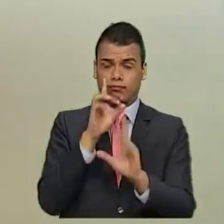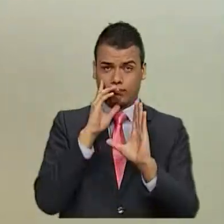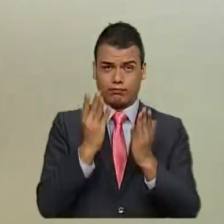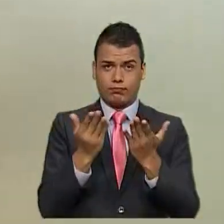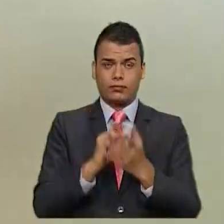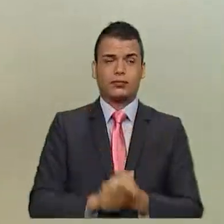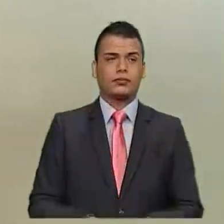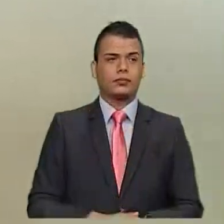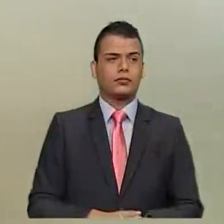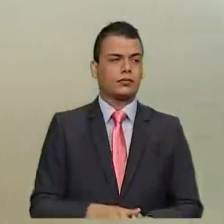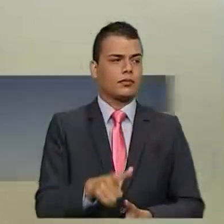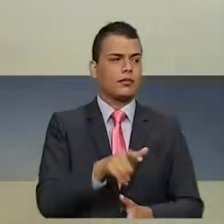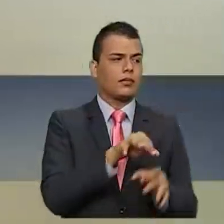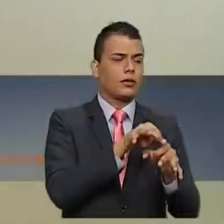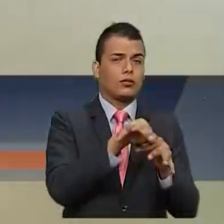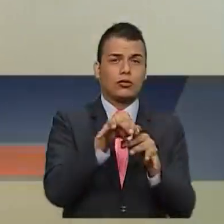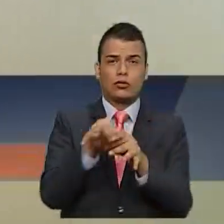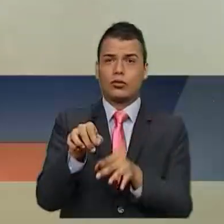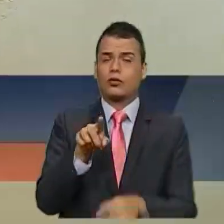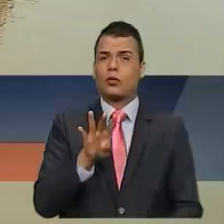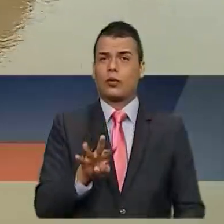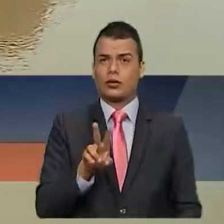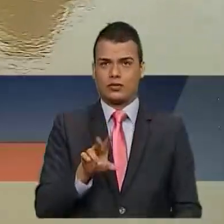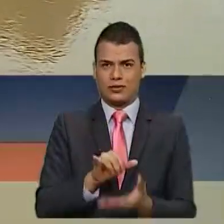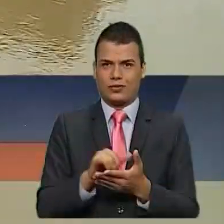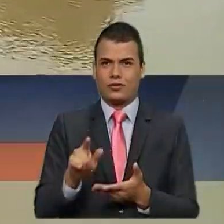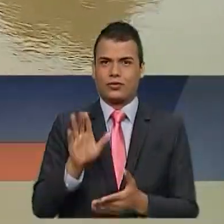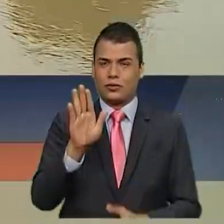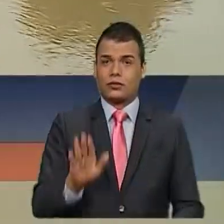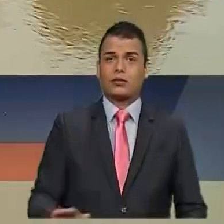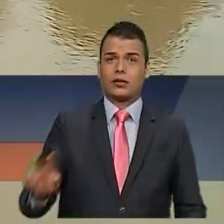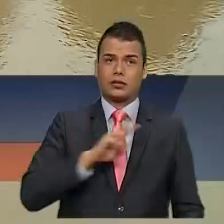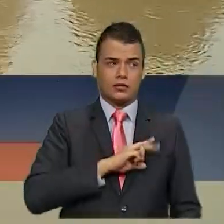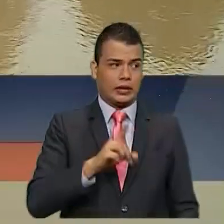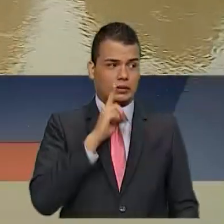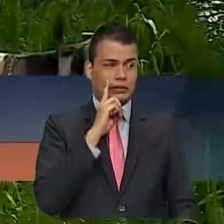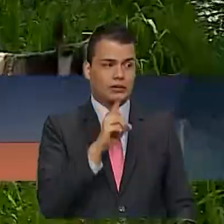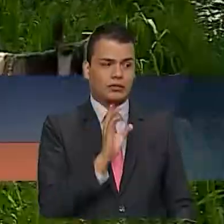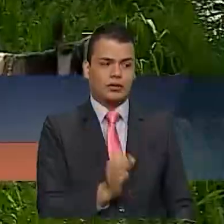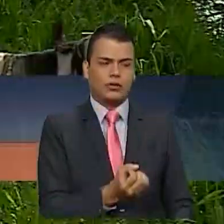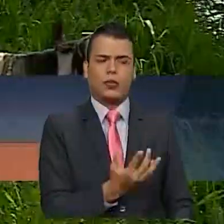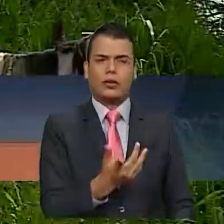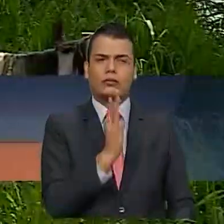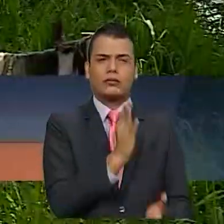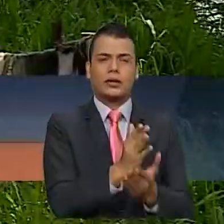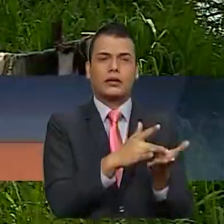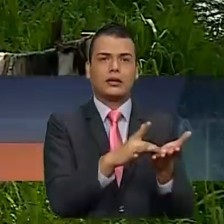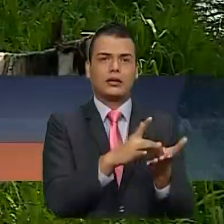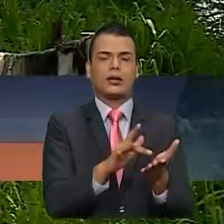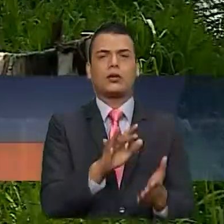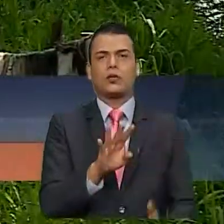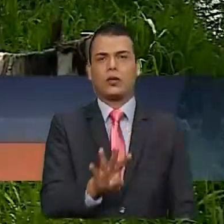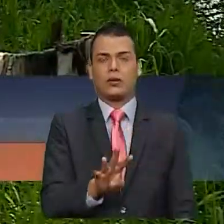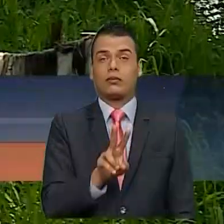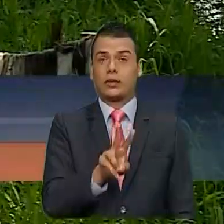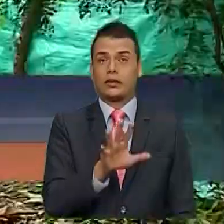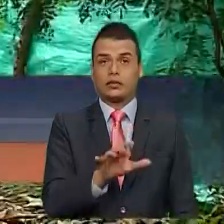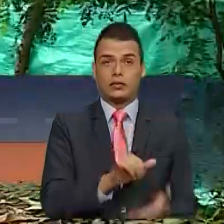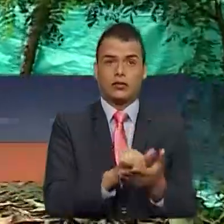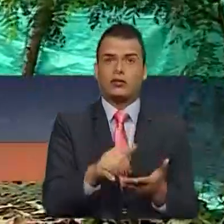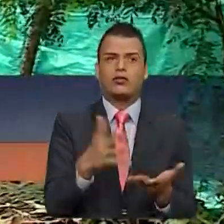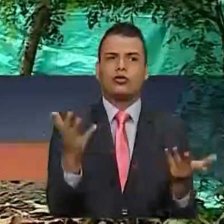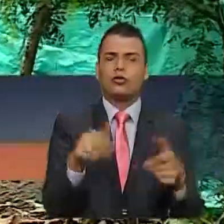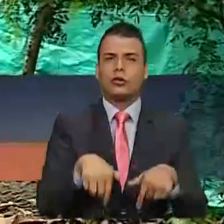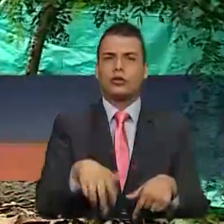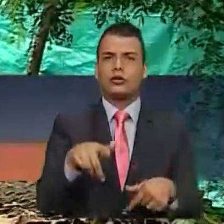de los 42 municipios del departamento del Valle del cauca 25 reportan emergencias el 40% de ellos ubicados en la margen